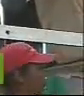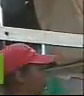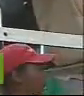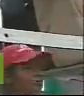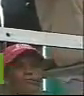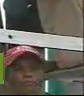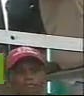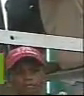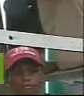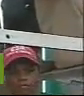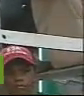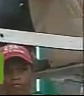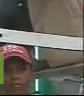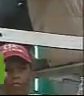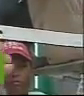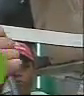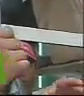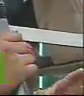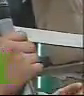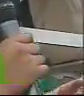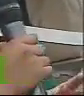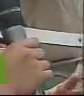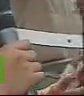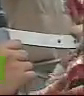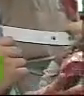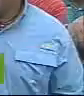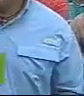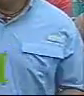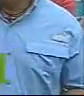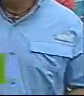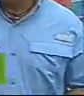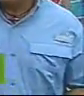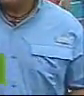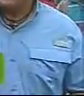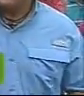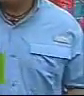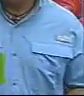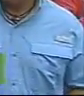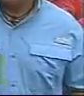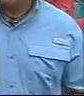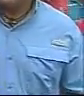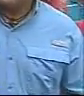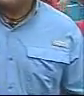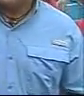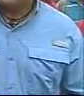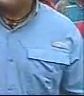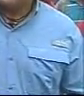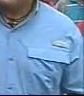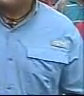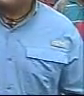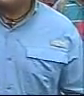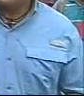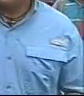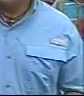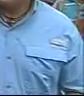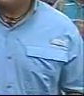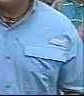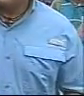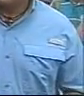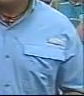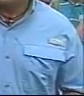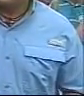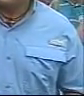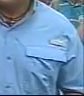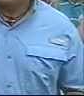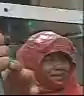kan ya holu na lu atain holu akoho in ho wai punai holu kasatare sa ana in piho wane kai ana in pukwaika waya